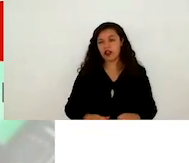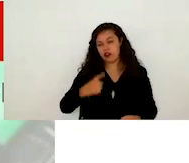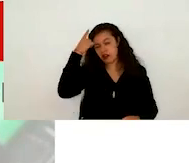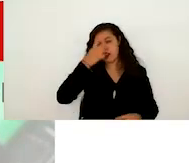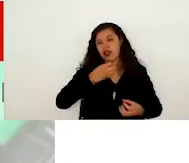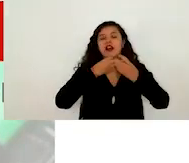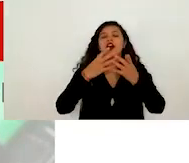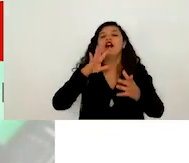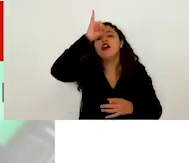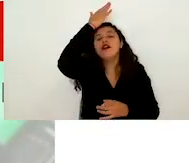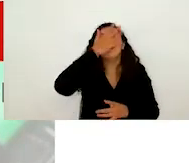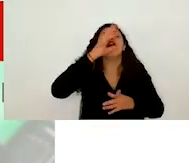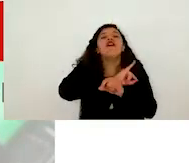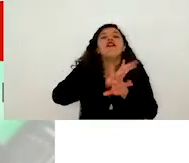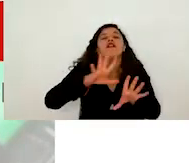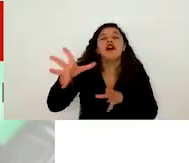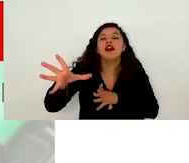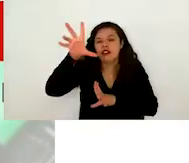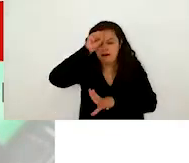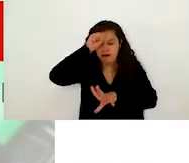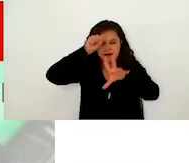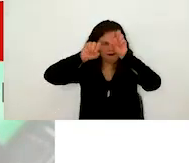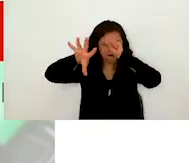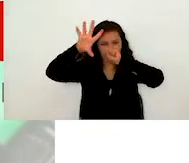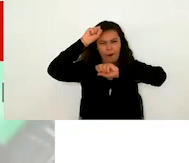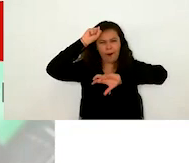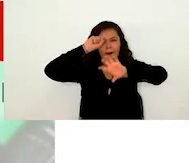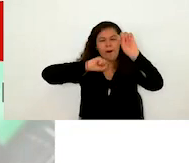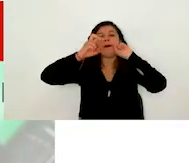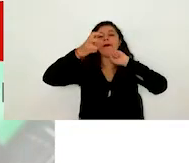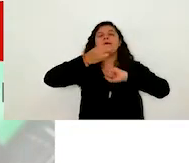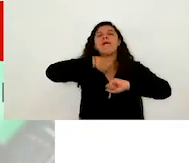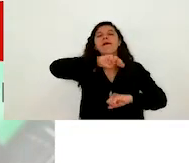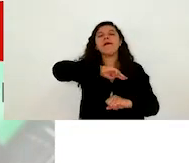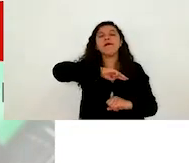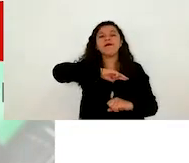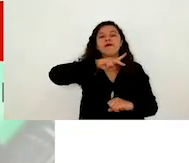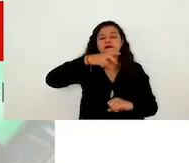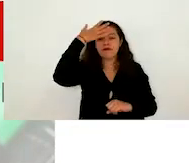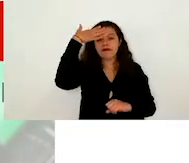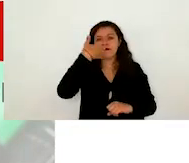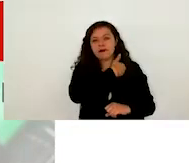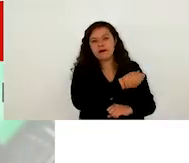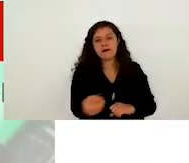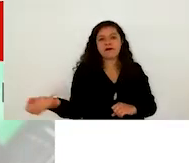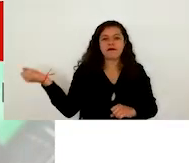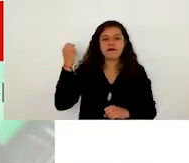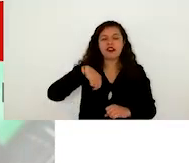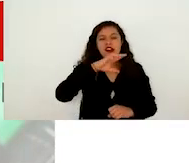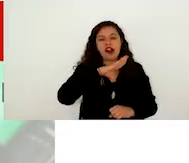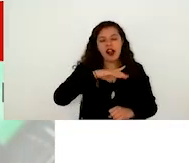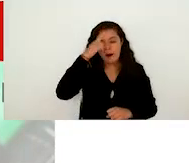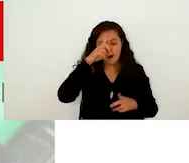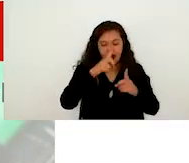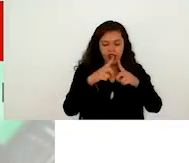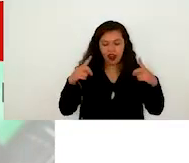vean toda la información que nos da que es lo que nosotros esa es una habilidad que nosotros tenemos que desarrollar